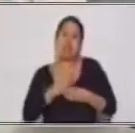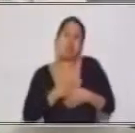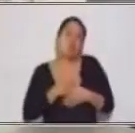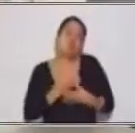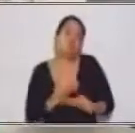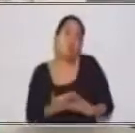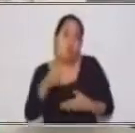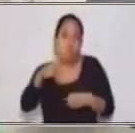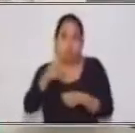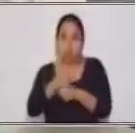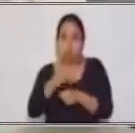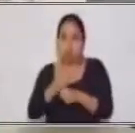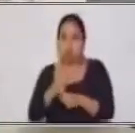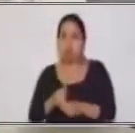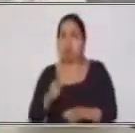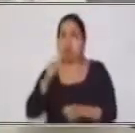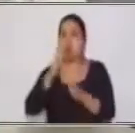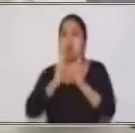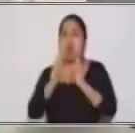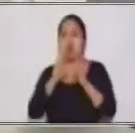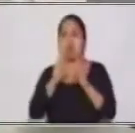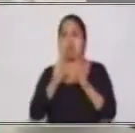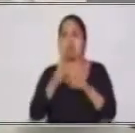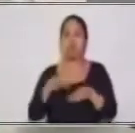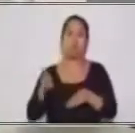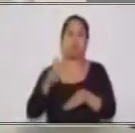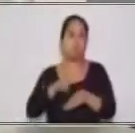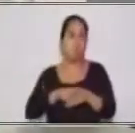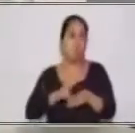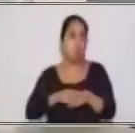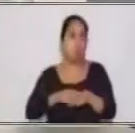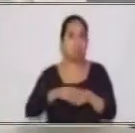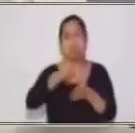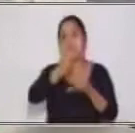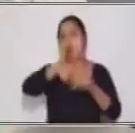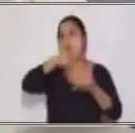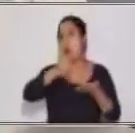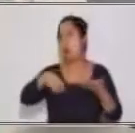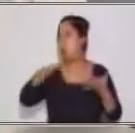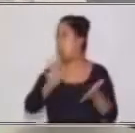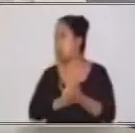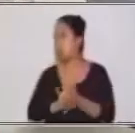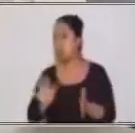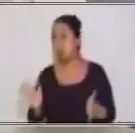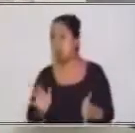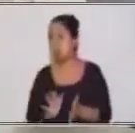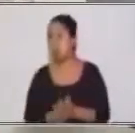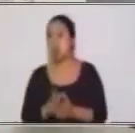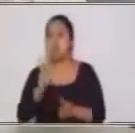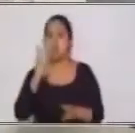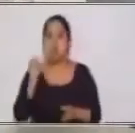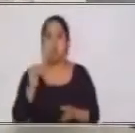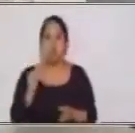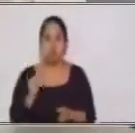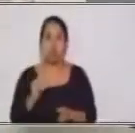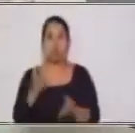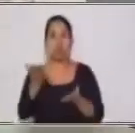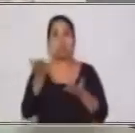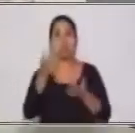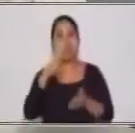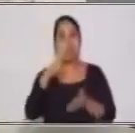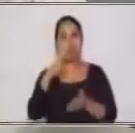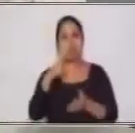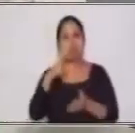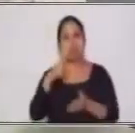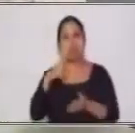naturaleza, escriben mucho acerca del arte, entonces van escribiendo poco a poco sobre lo que es Guatemala. Por eso se toman como literatura